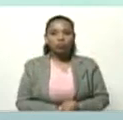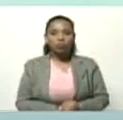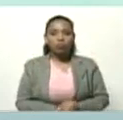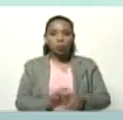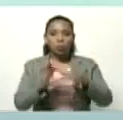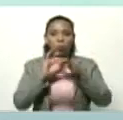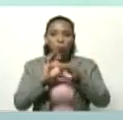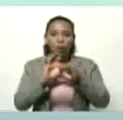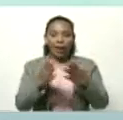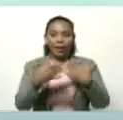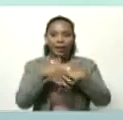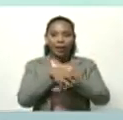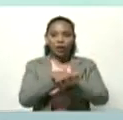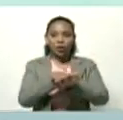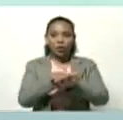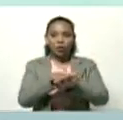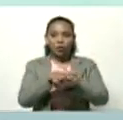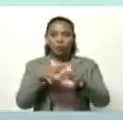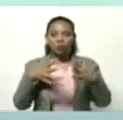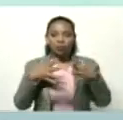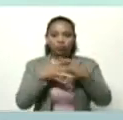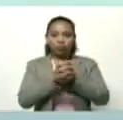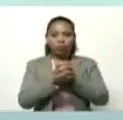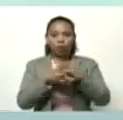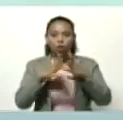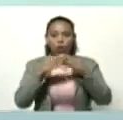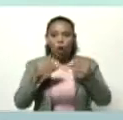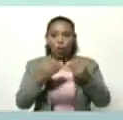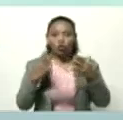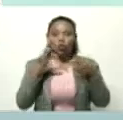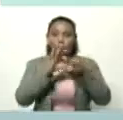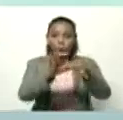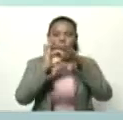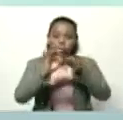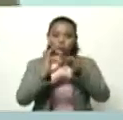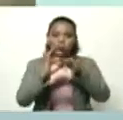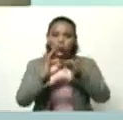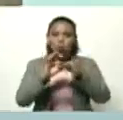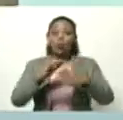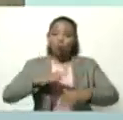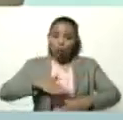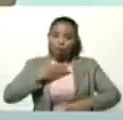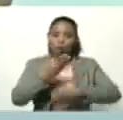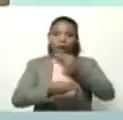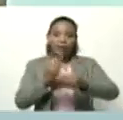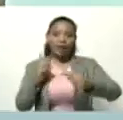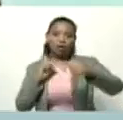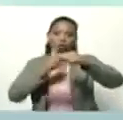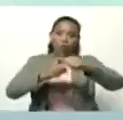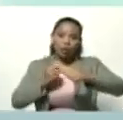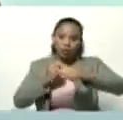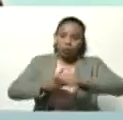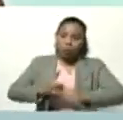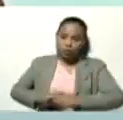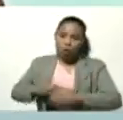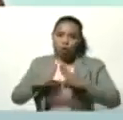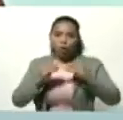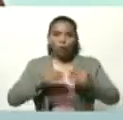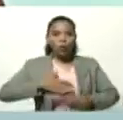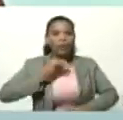Unir, que estemos así, entrelazados, unidos. Y que podamos sumar todo lo que podamos